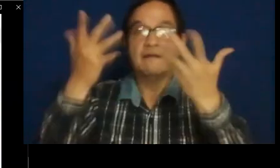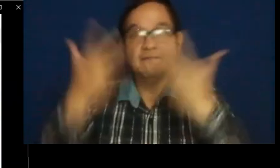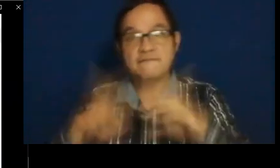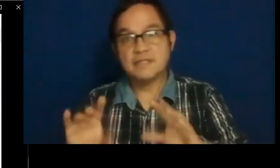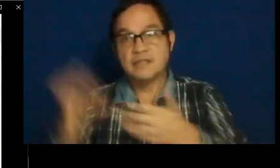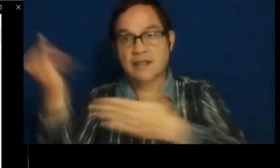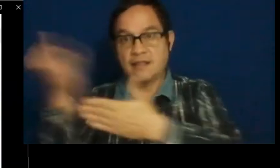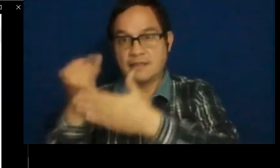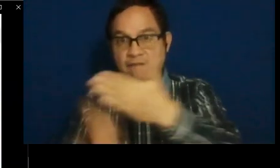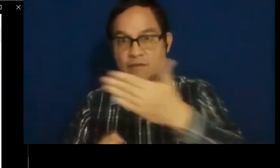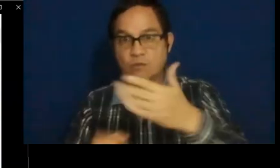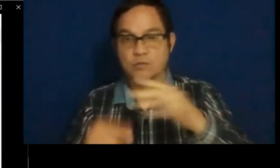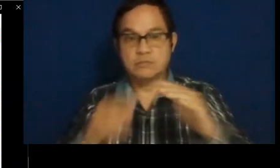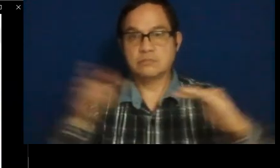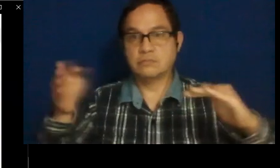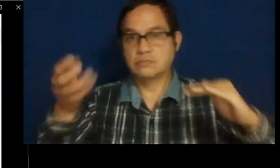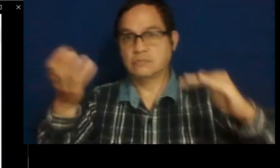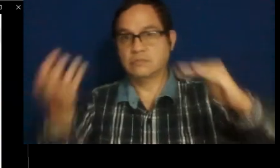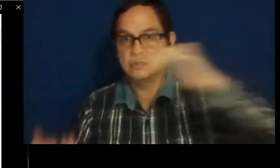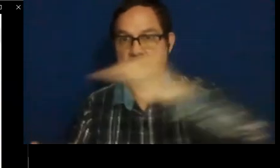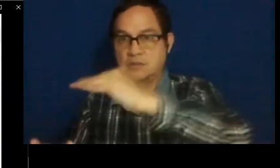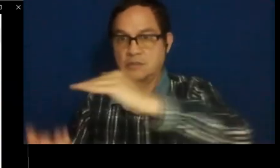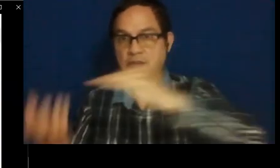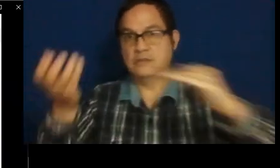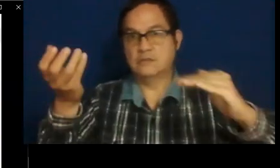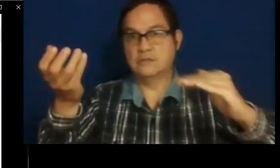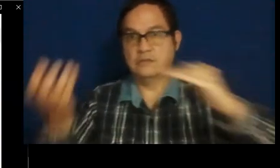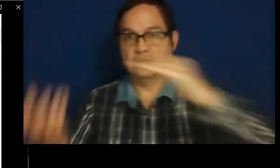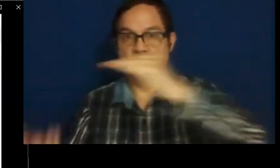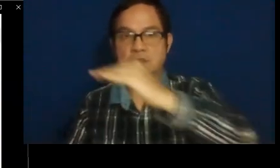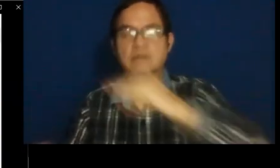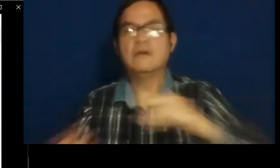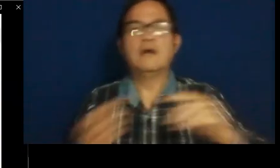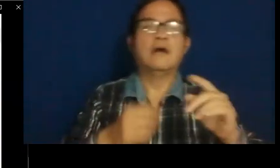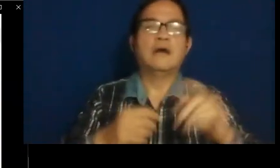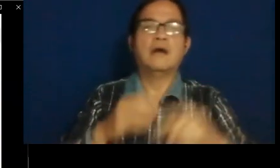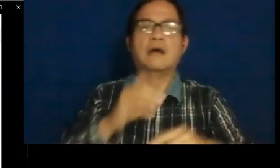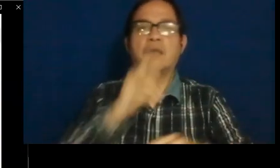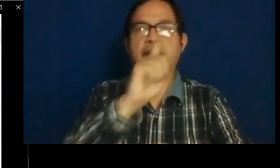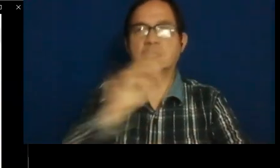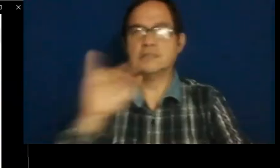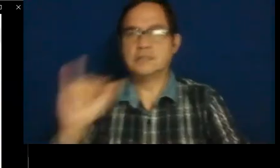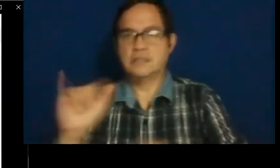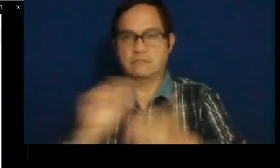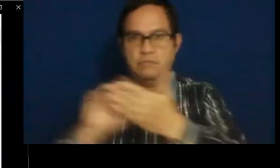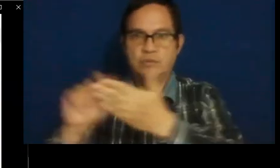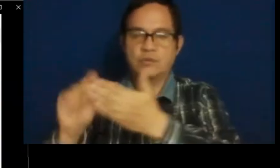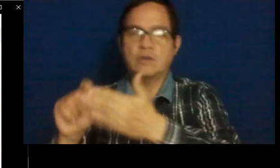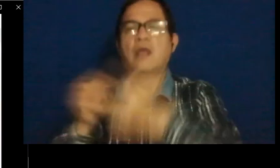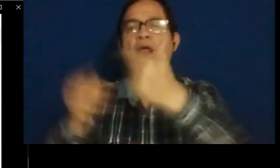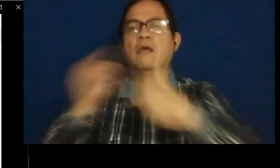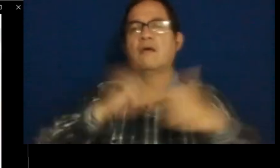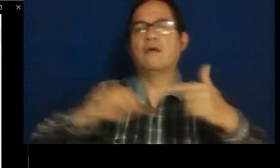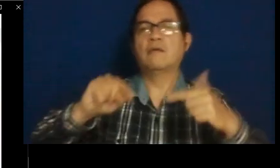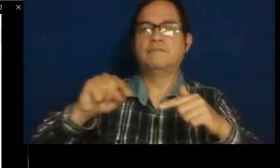gráfica, un tipo de gráfico de dispersión XY con puntos, entonces vamos a hacer una regresión parabólica. La regresión parabólica